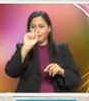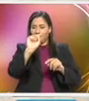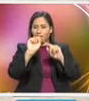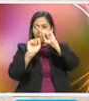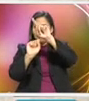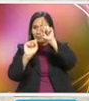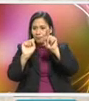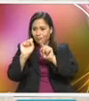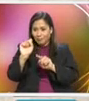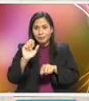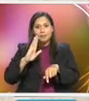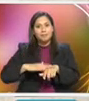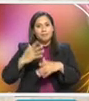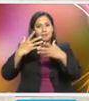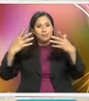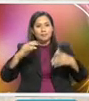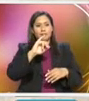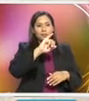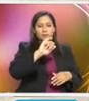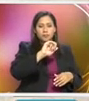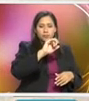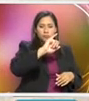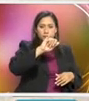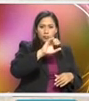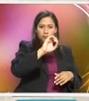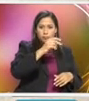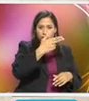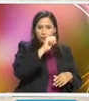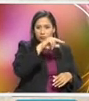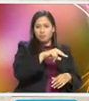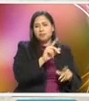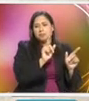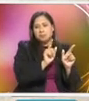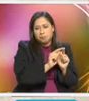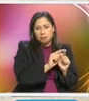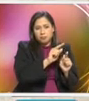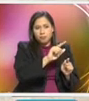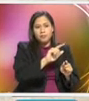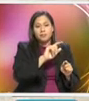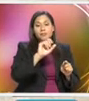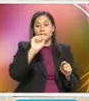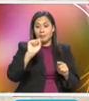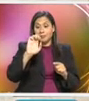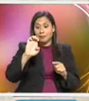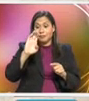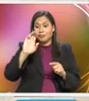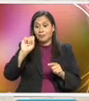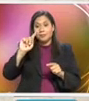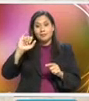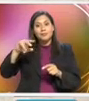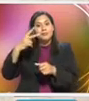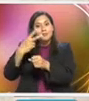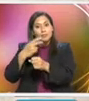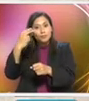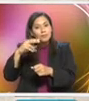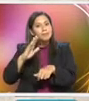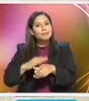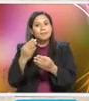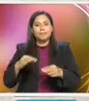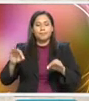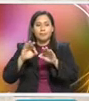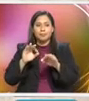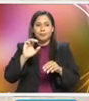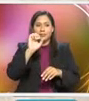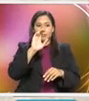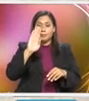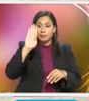él que el Johann, si te fijas. Sí. Para él era más importante el nombre de Sebastián y la firma, vemos que